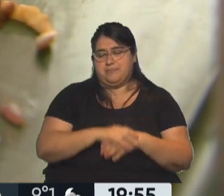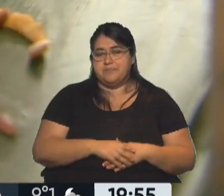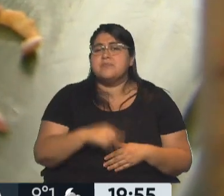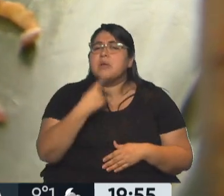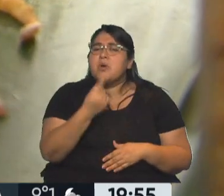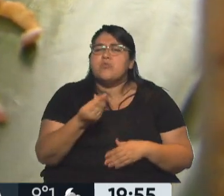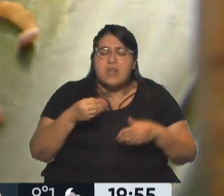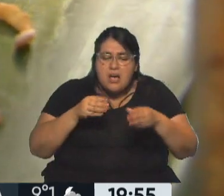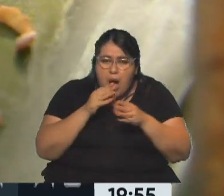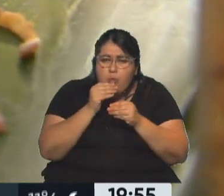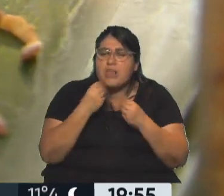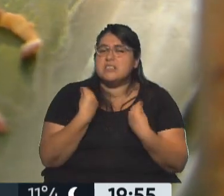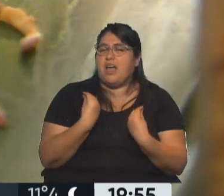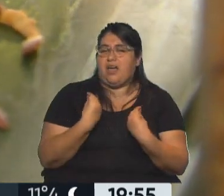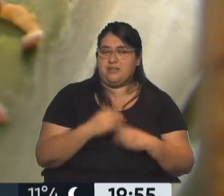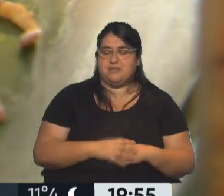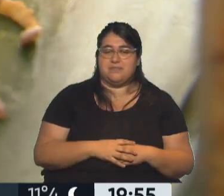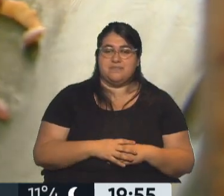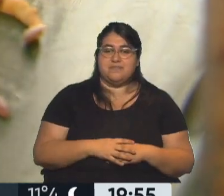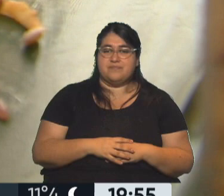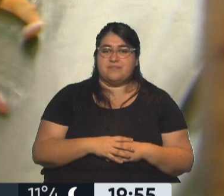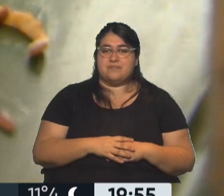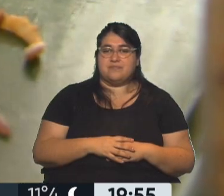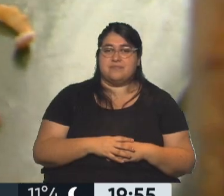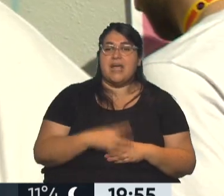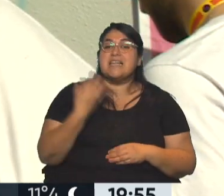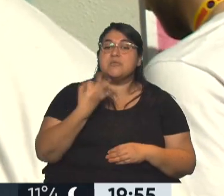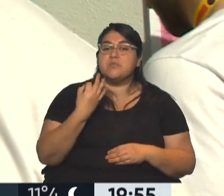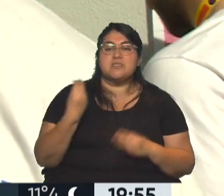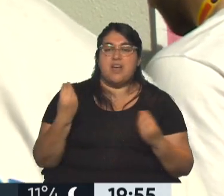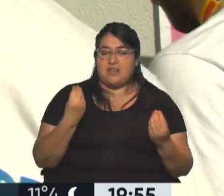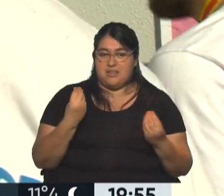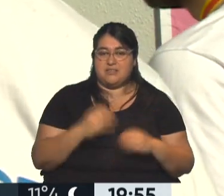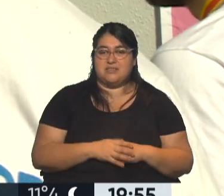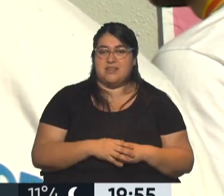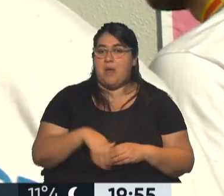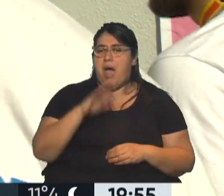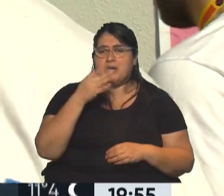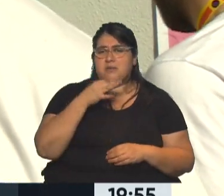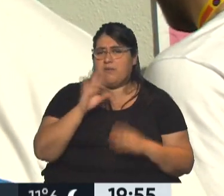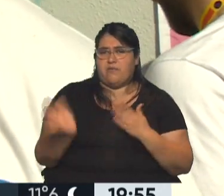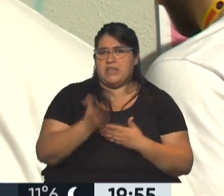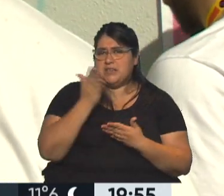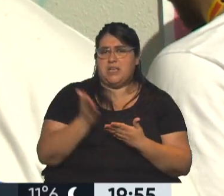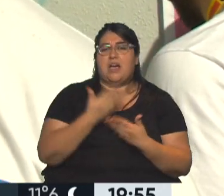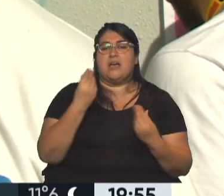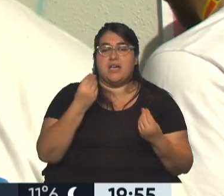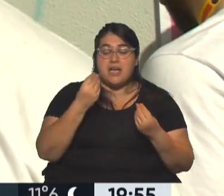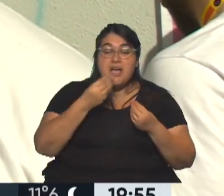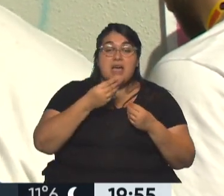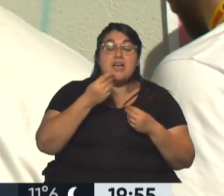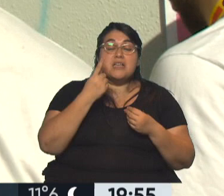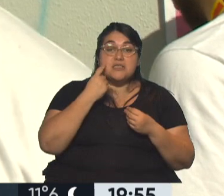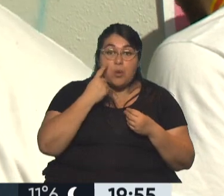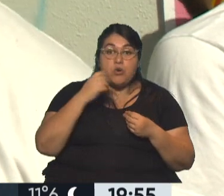¿qué tiene esta hamburguesa de particular? Lo de particular que tiene es la más vendida que tenemos allá en Bahía, que tiene cebolla crispy,